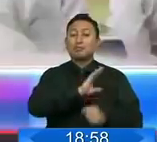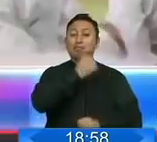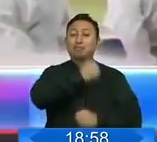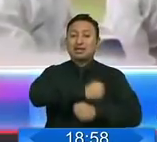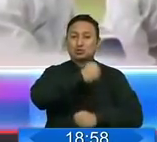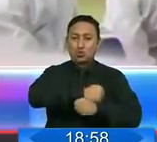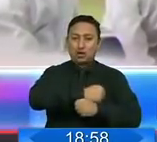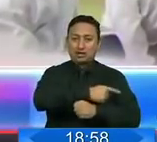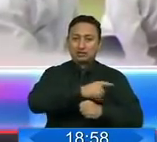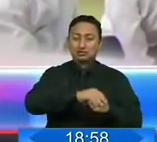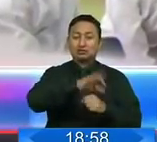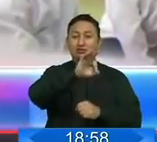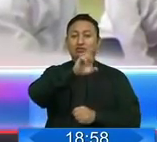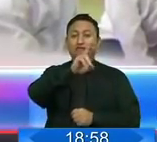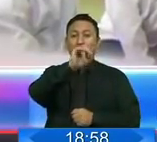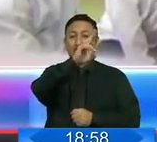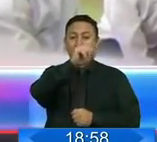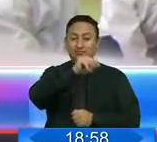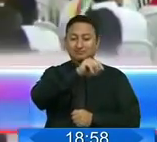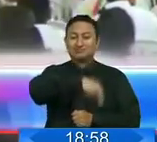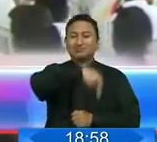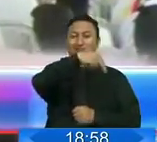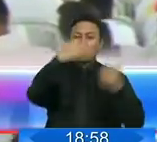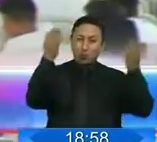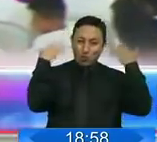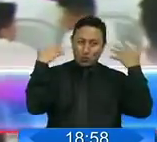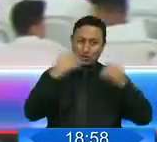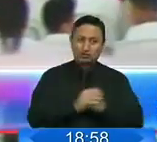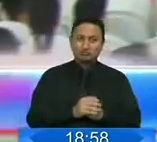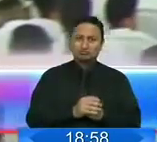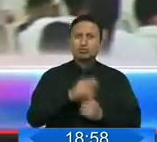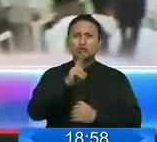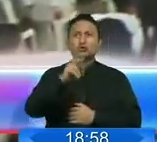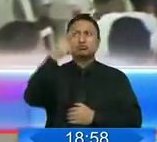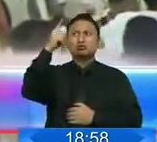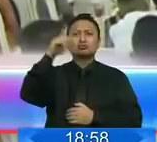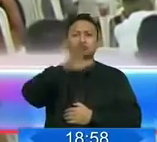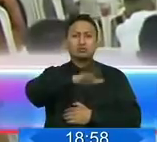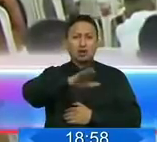Fortín, noroeste de Guayaquil. Un poco más de 2 millones de alumnos de